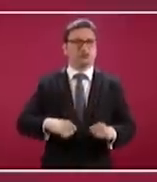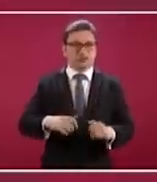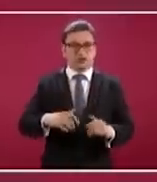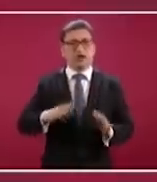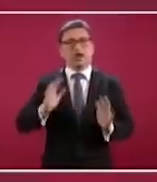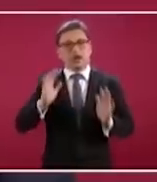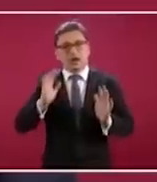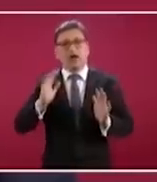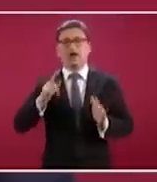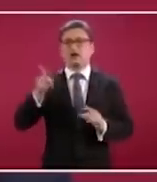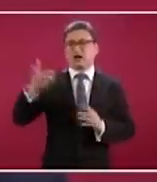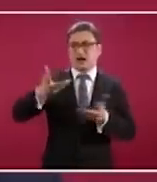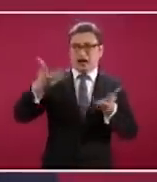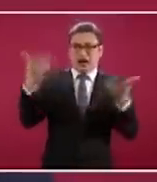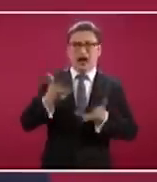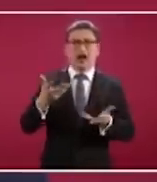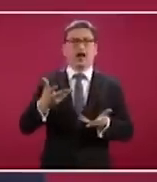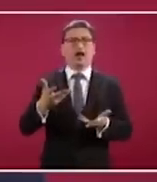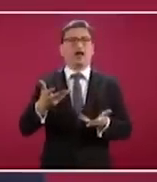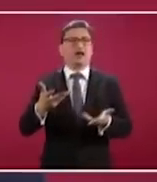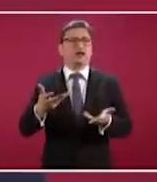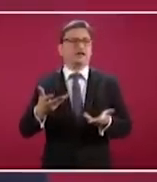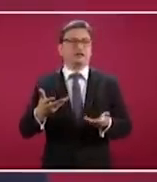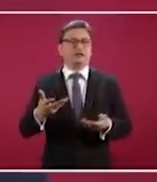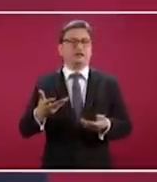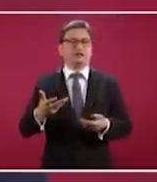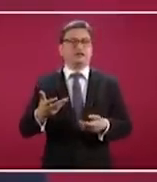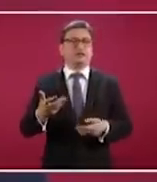si hay una acción